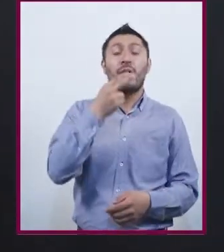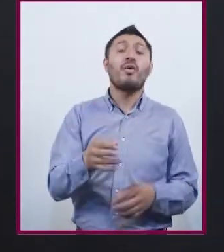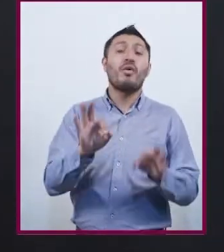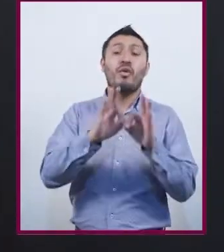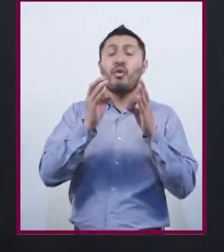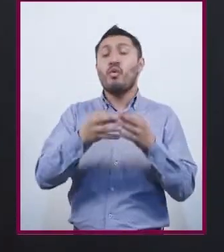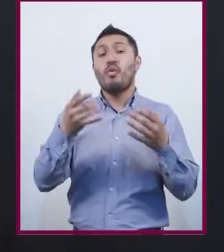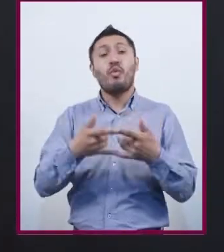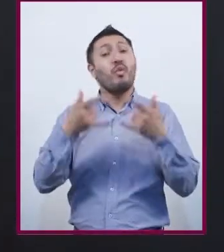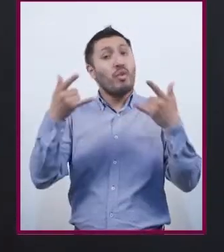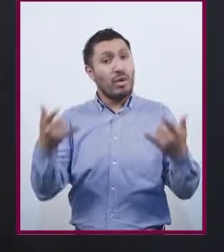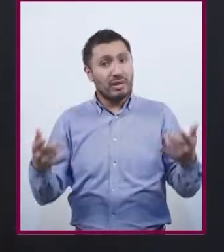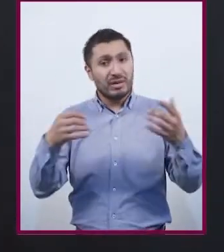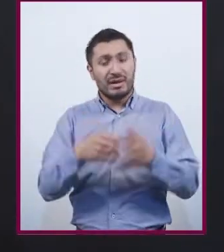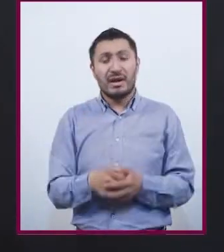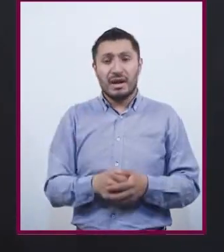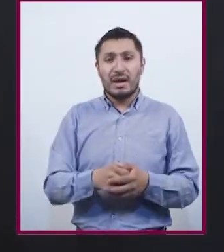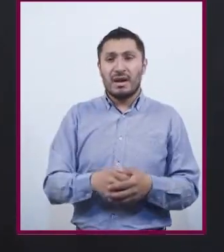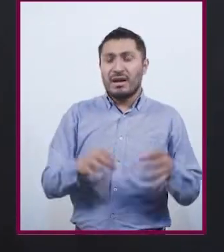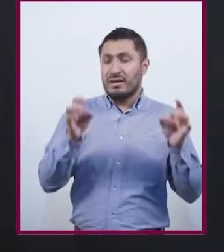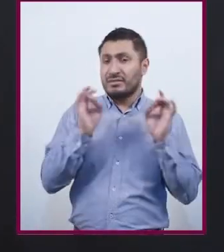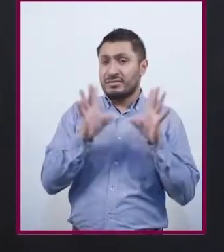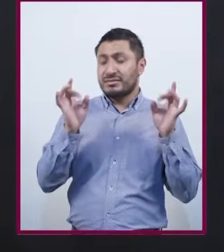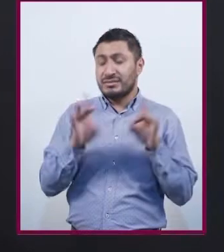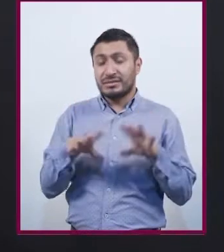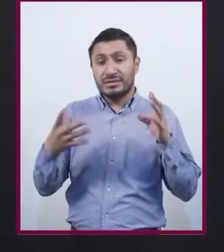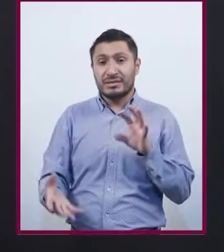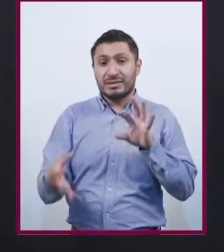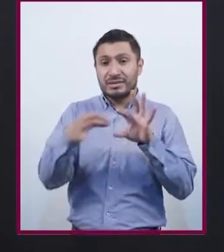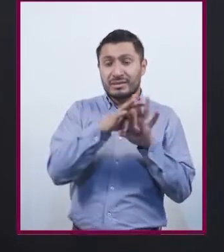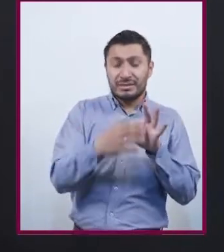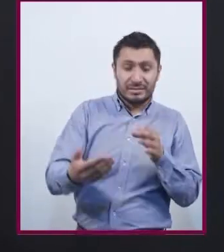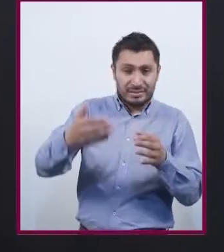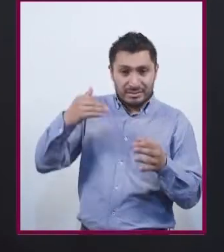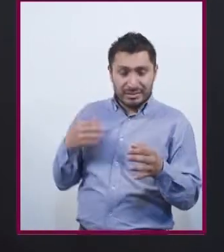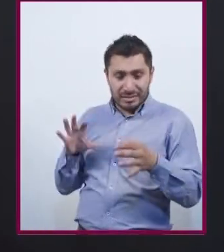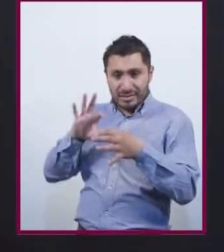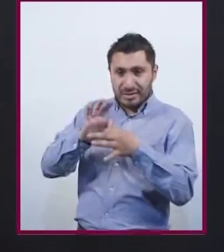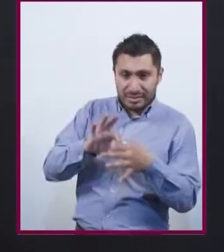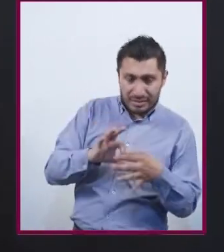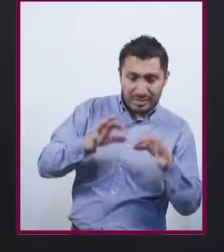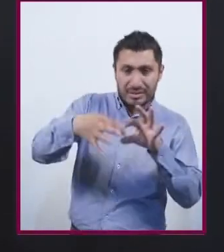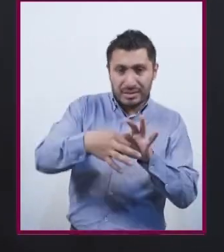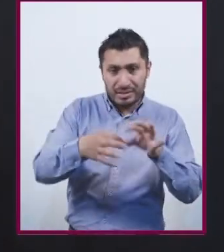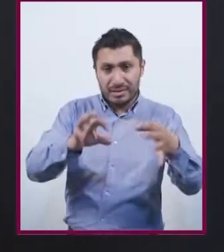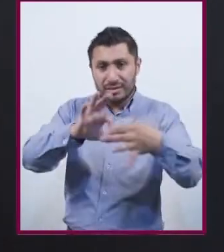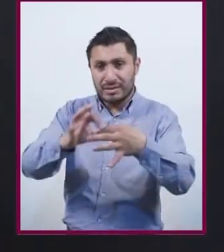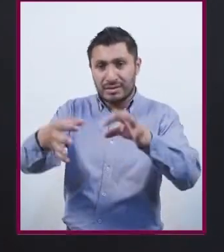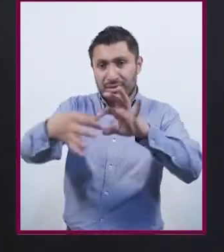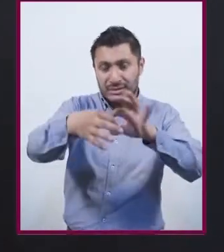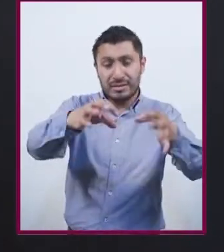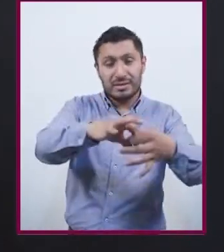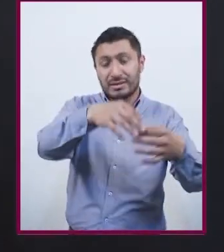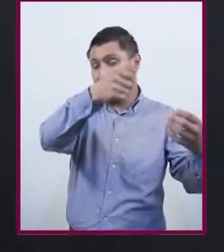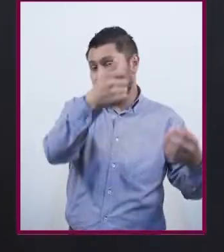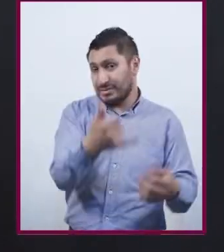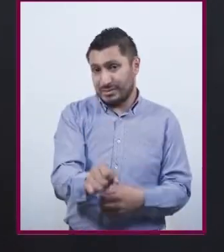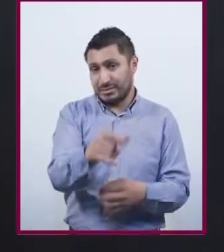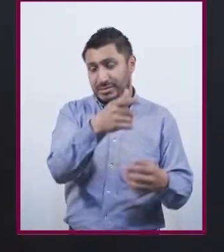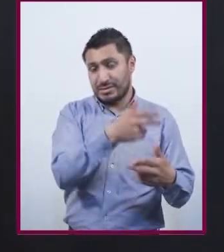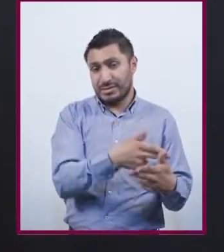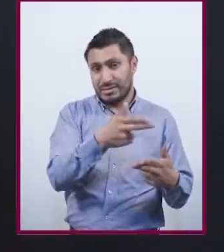que así funcionan los procesos históricos. Un fenómeno se va vinculando con el anterior y con el siguiente, como